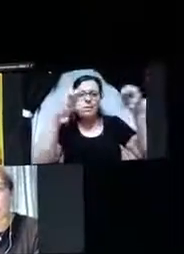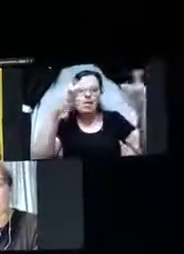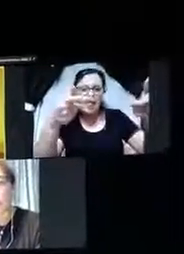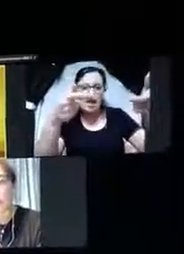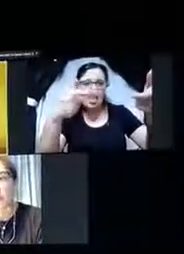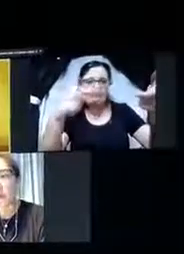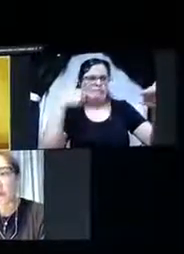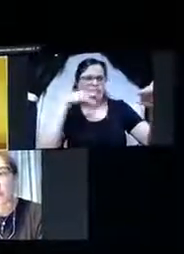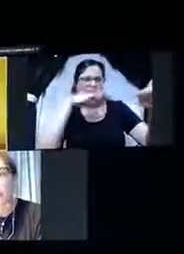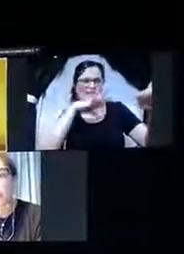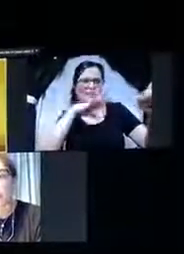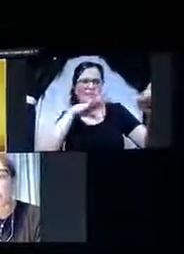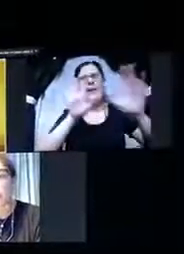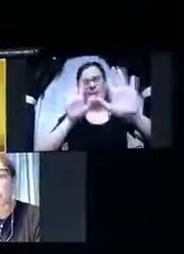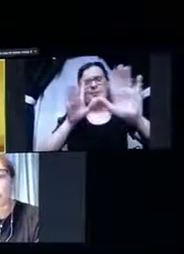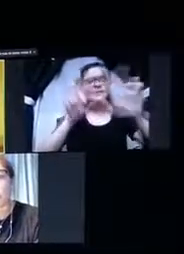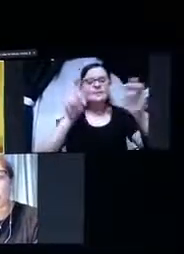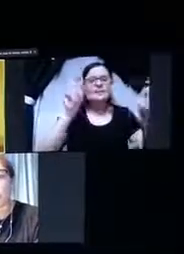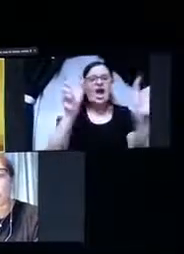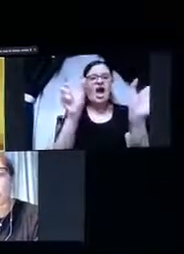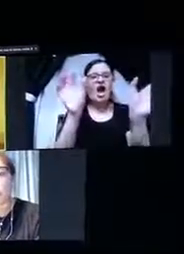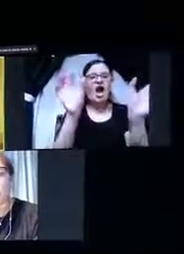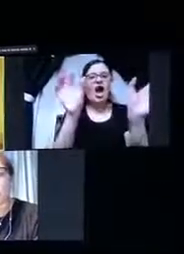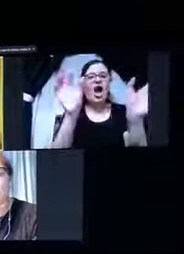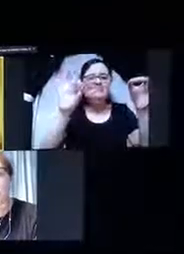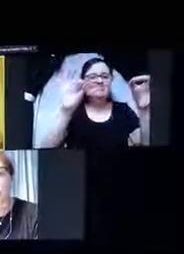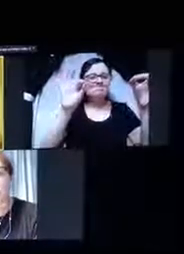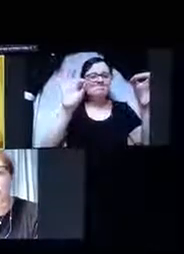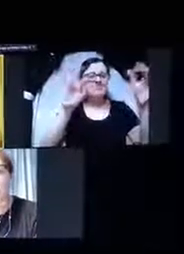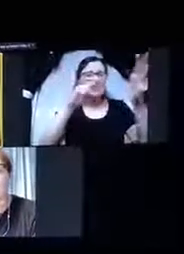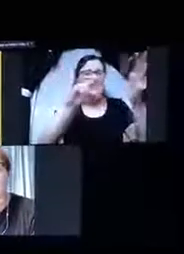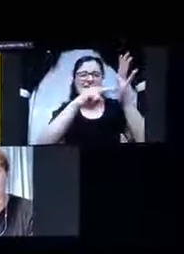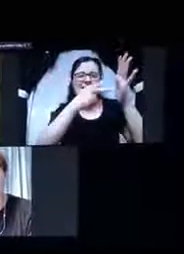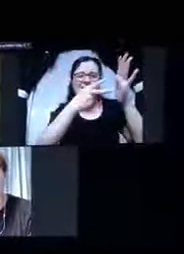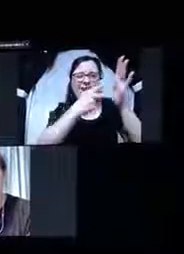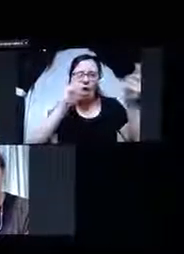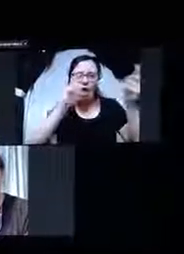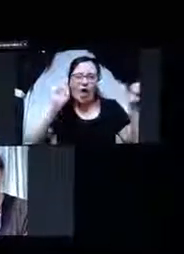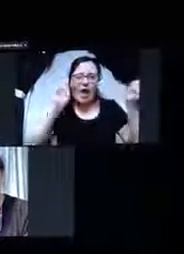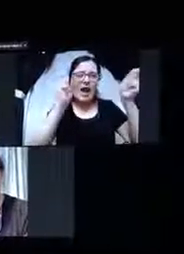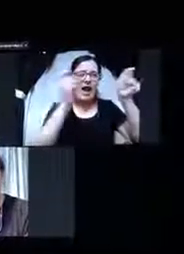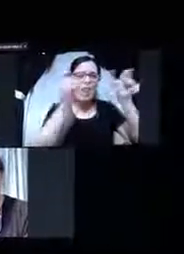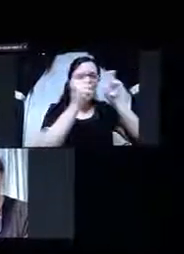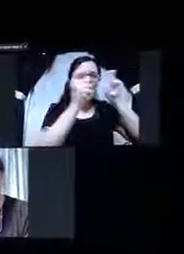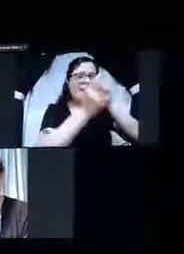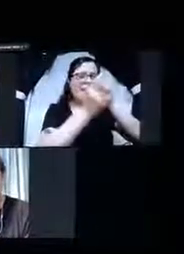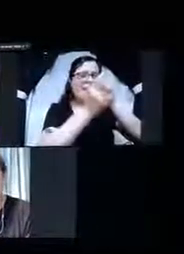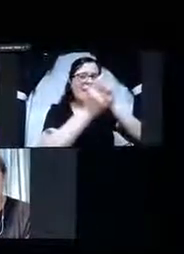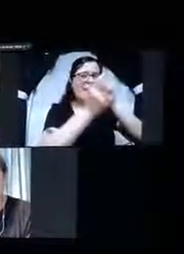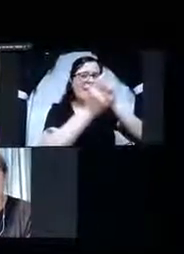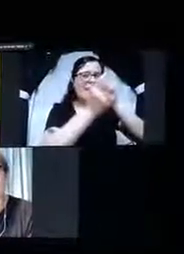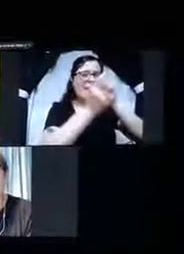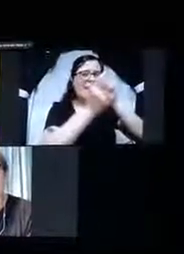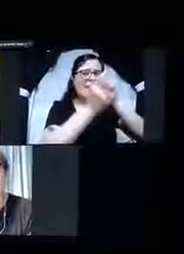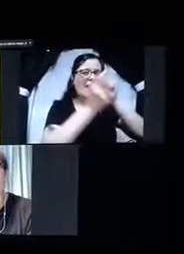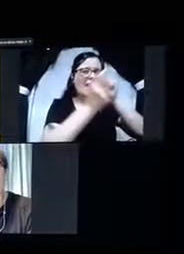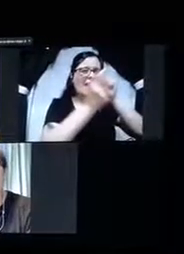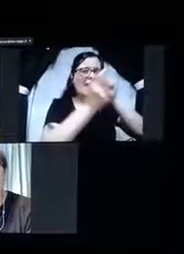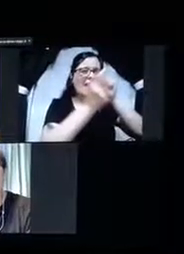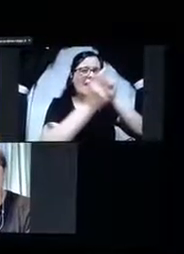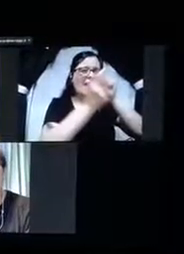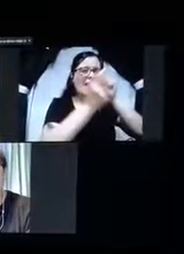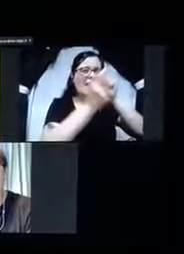simplificación del mensaje para llegar a la comprensión, hace que siempre estimulemos en el mismo sentido y con el mismo nivel de